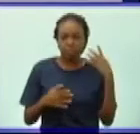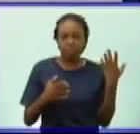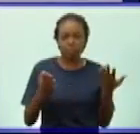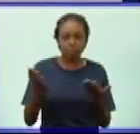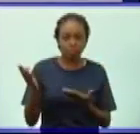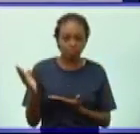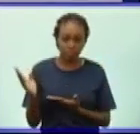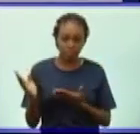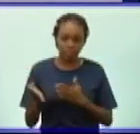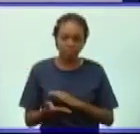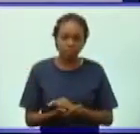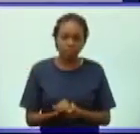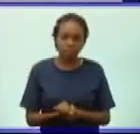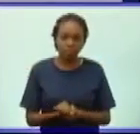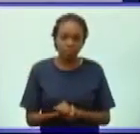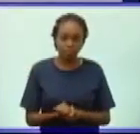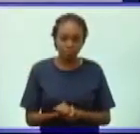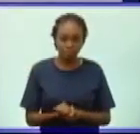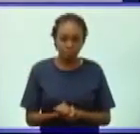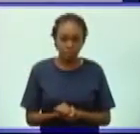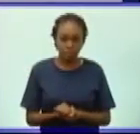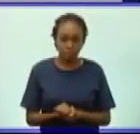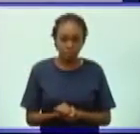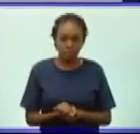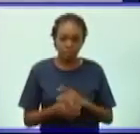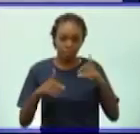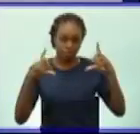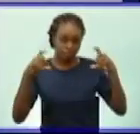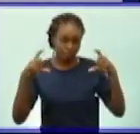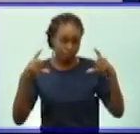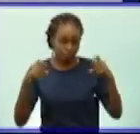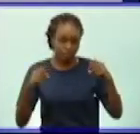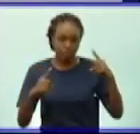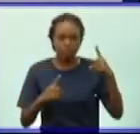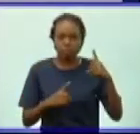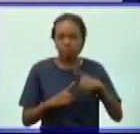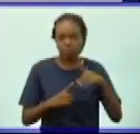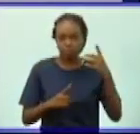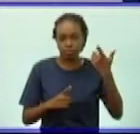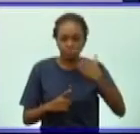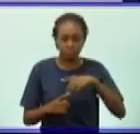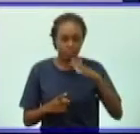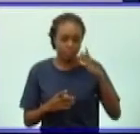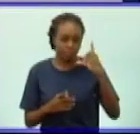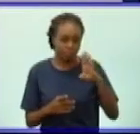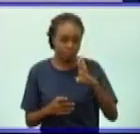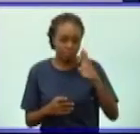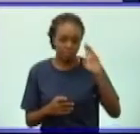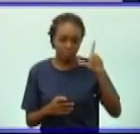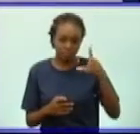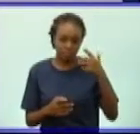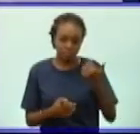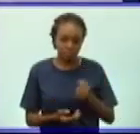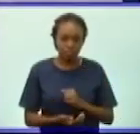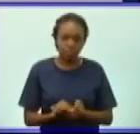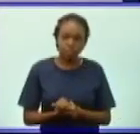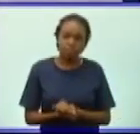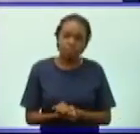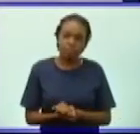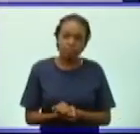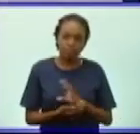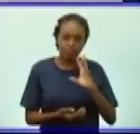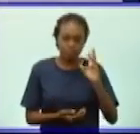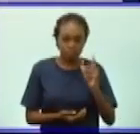utilizan diferentes medios: las gráficas, las tablas y las ecuaciones. En el caso